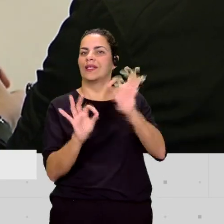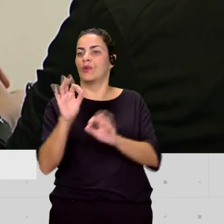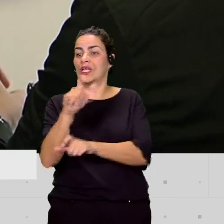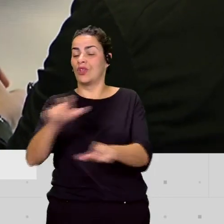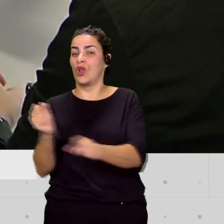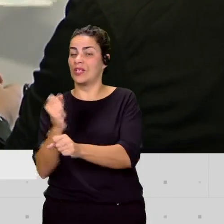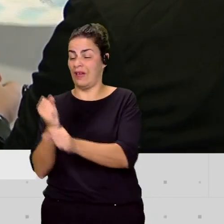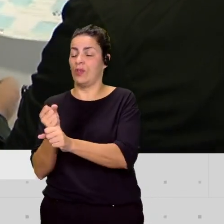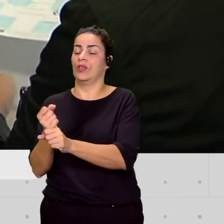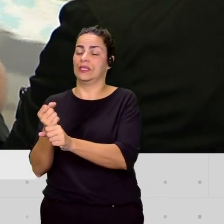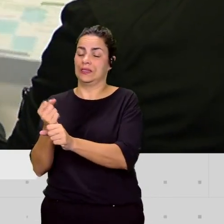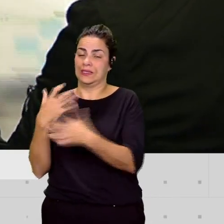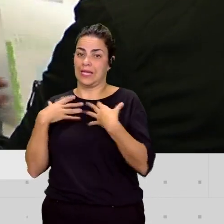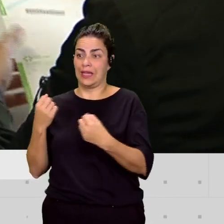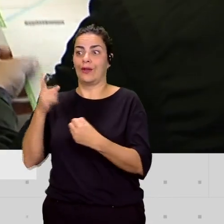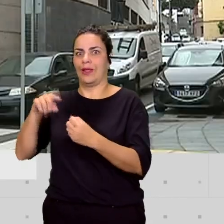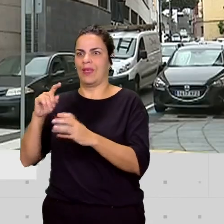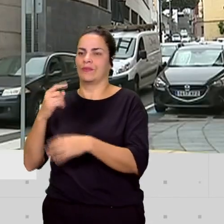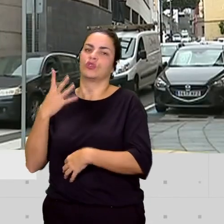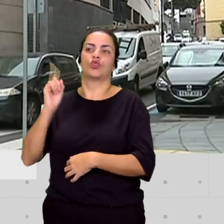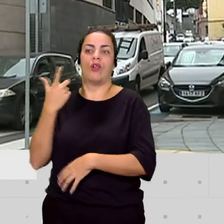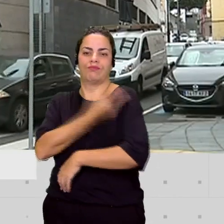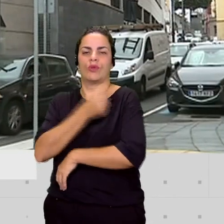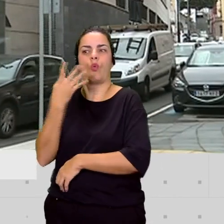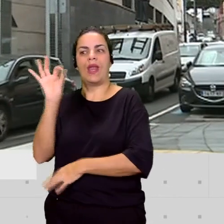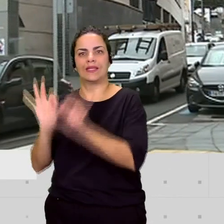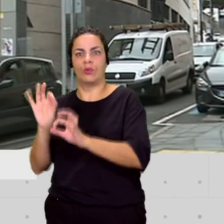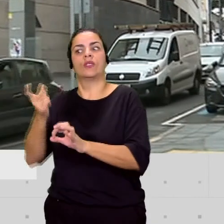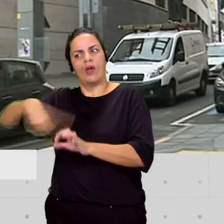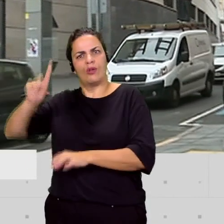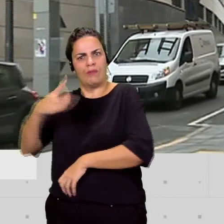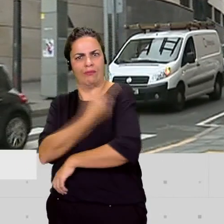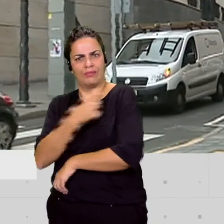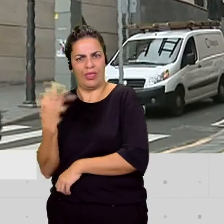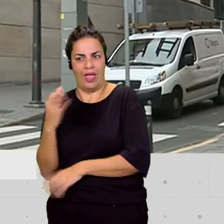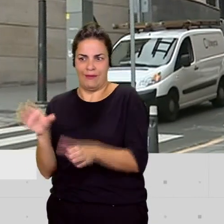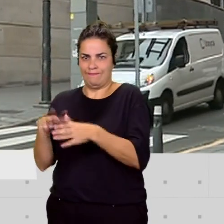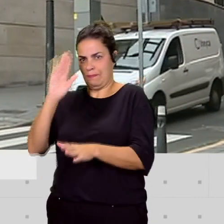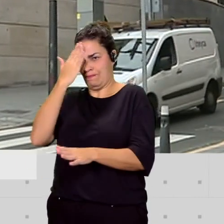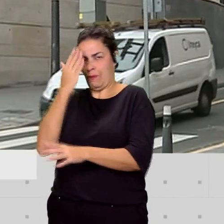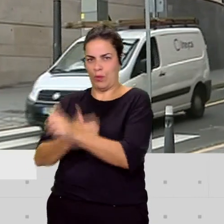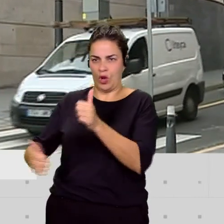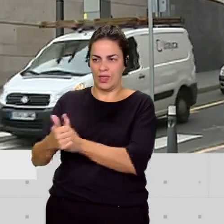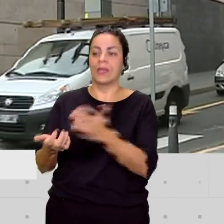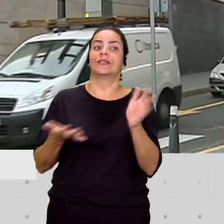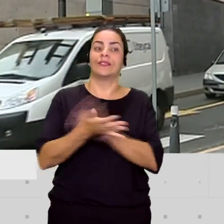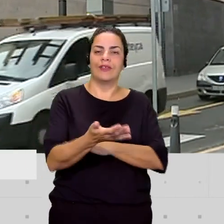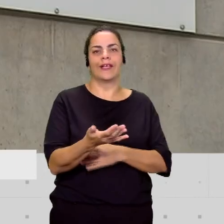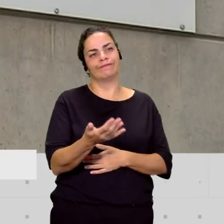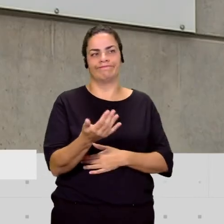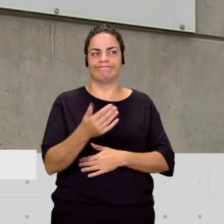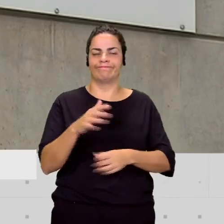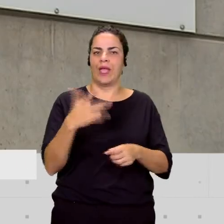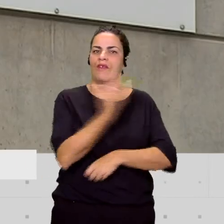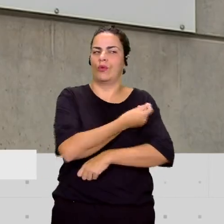trabajadores sanitarios, que también son un grupo prioritario. Entonces, tenemos un rezago en la cobertura de vacunación y yo creo que